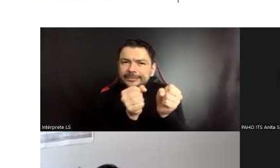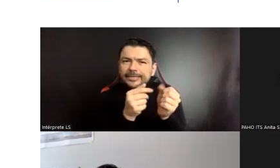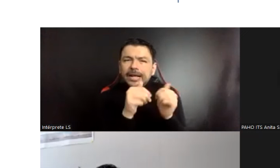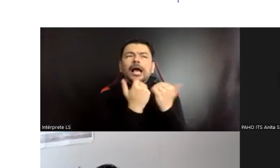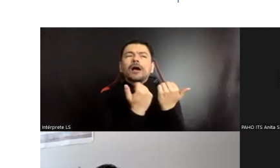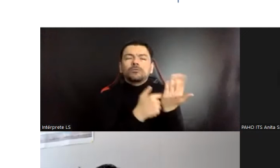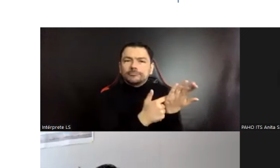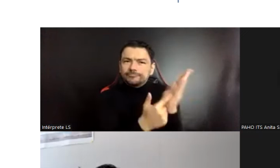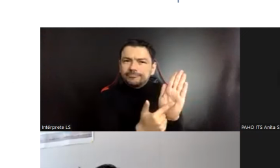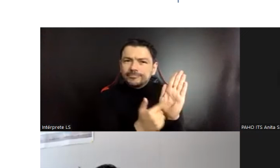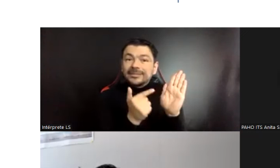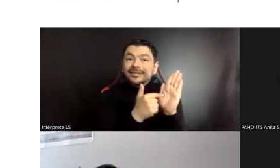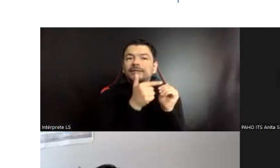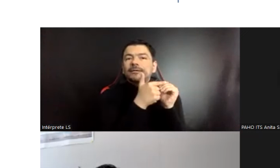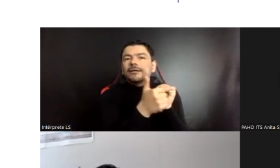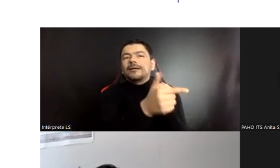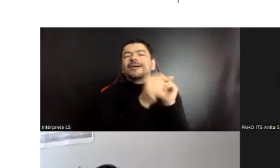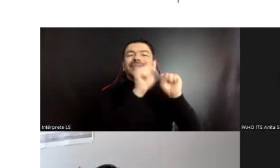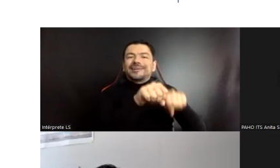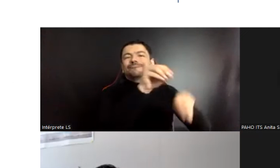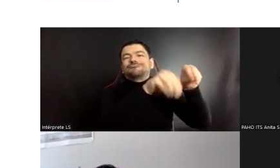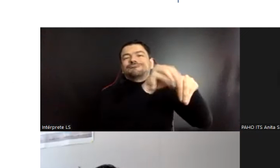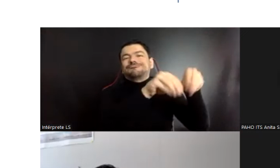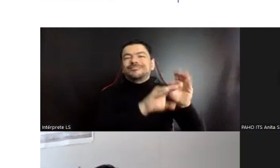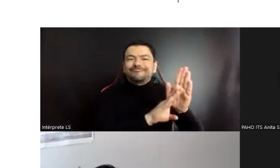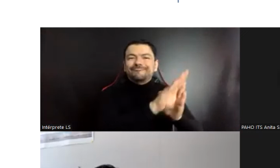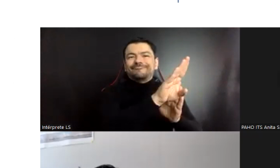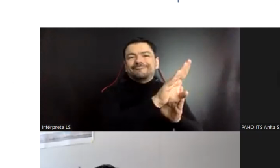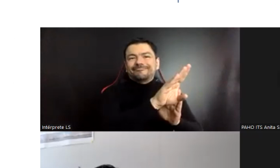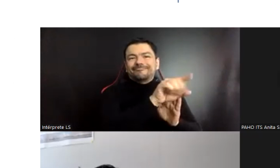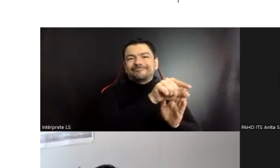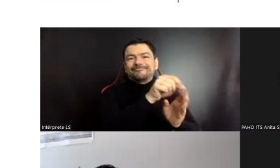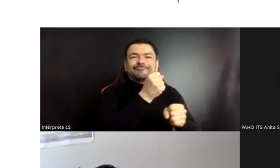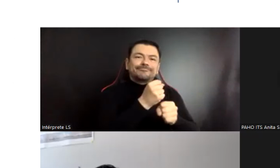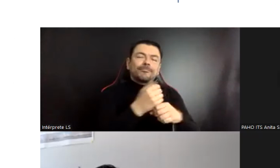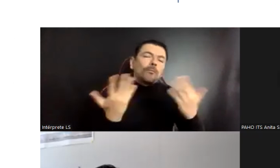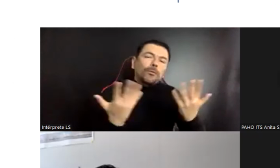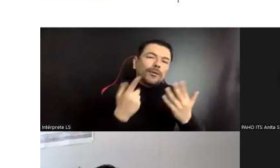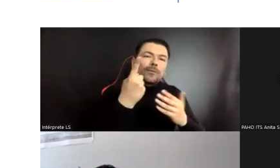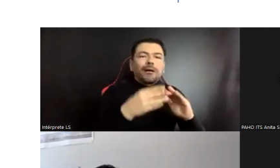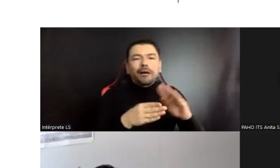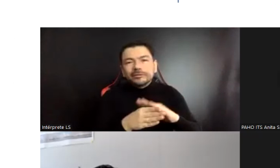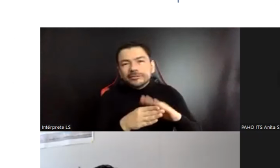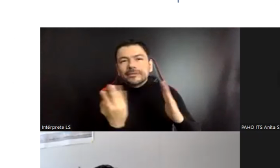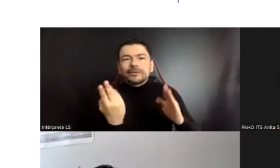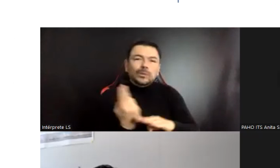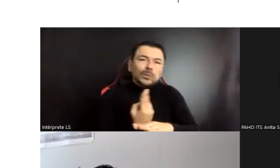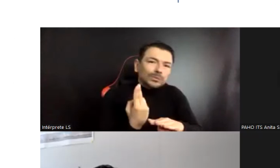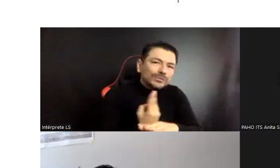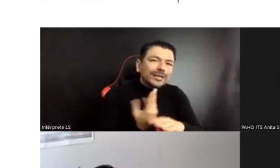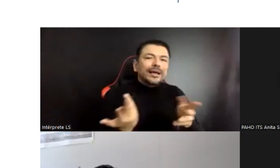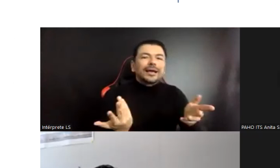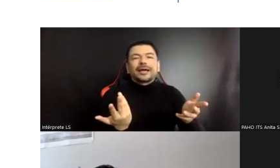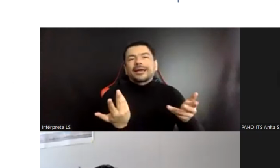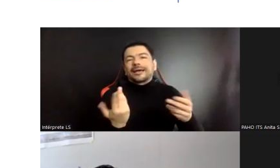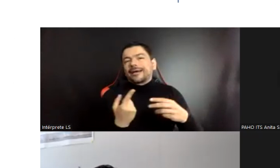to understand or to use for policy la makers accesibilidad, el and uso to help them in que writing sea más factible para relevant quienes decisions somehow. escriben We